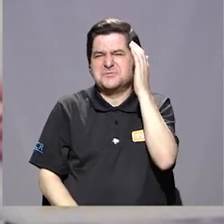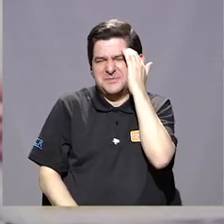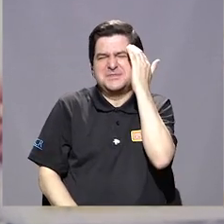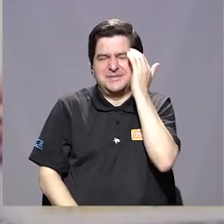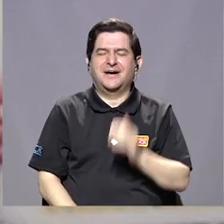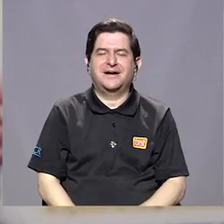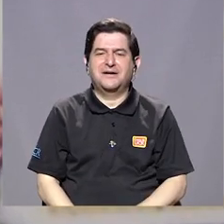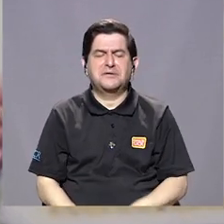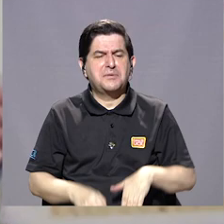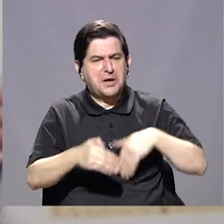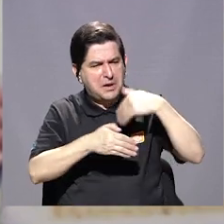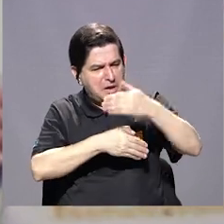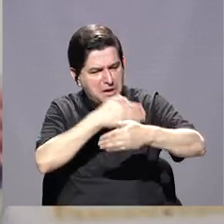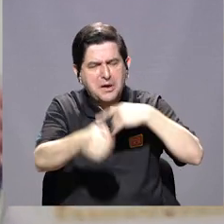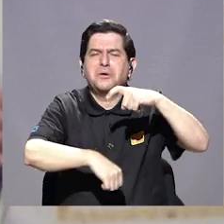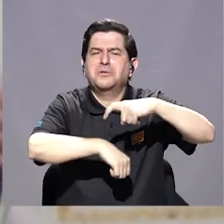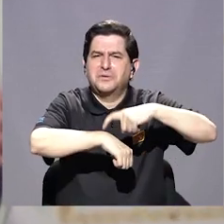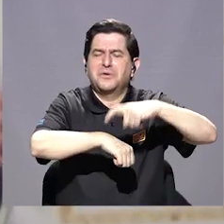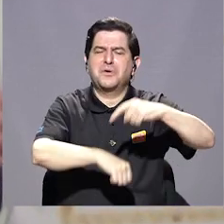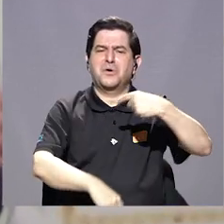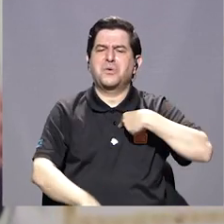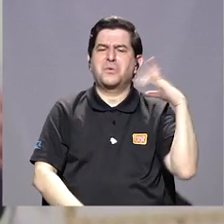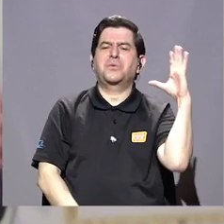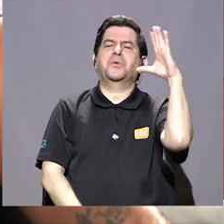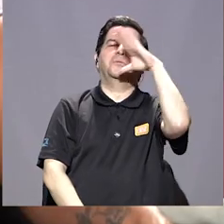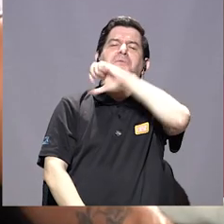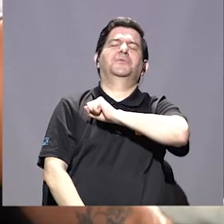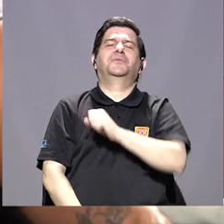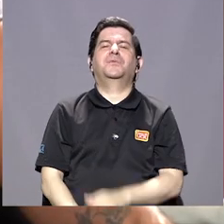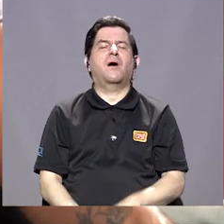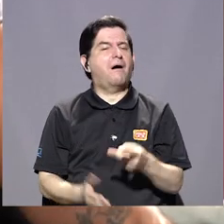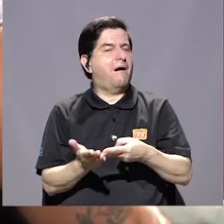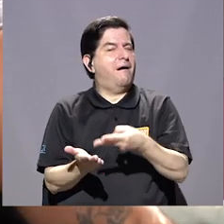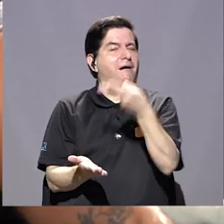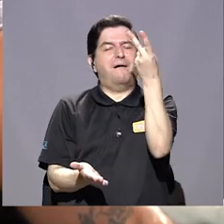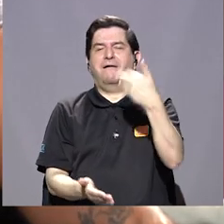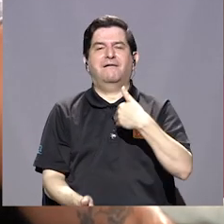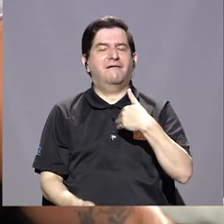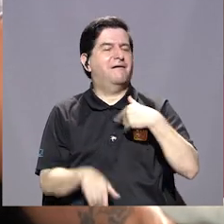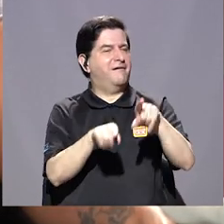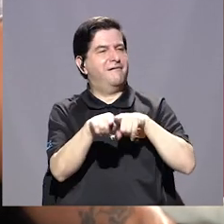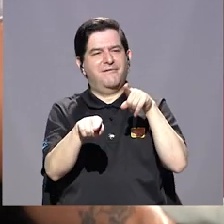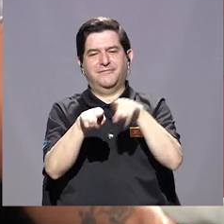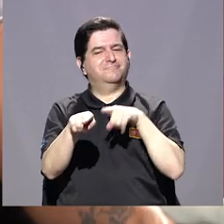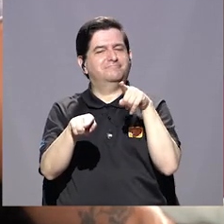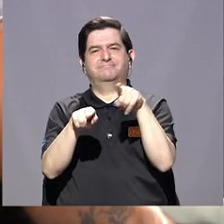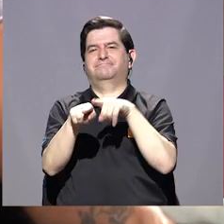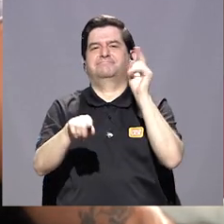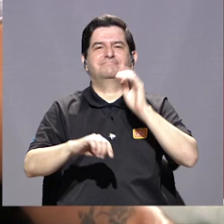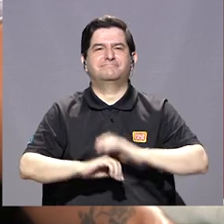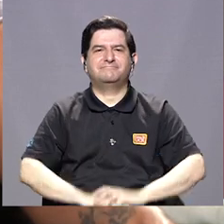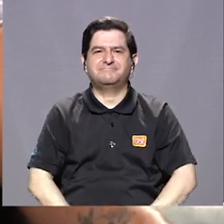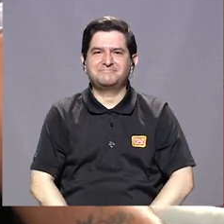a Dios, con el tiempo, uno se da cuenta del tesoro grandioso que tienen los hermanos.